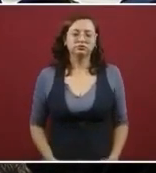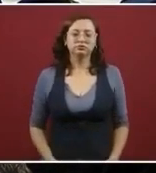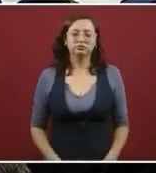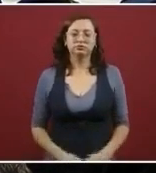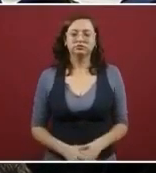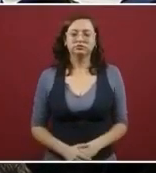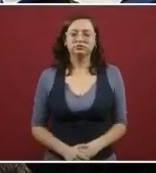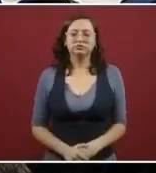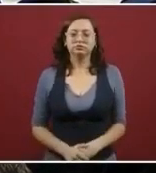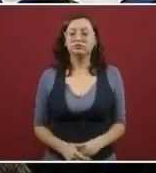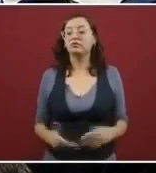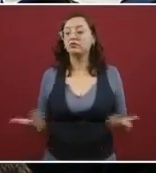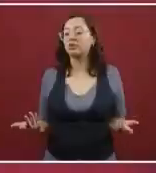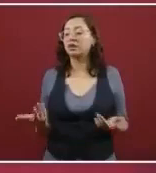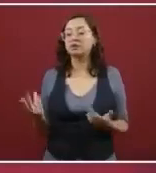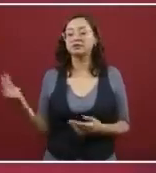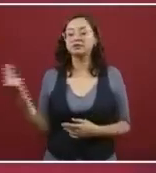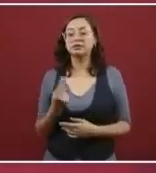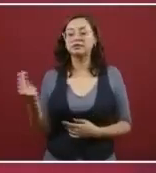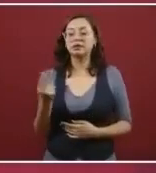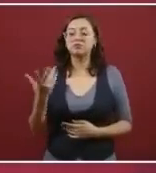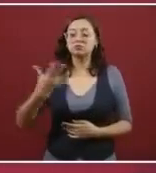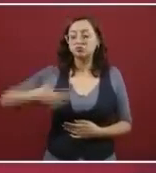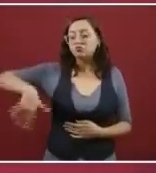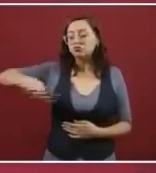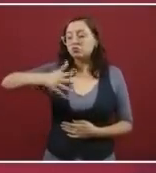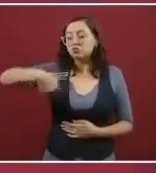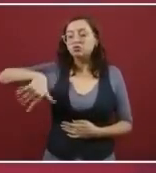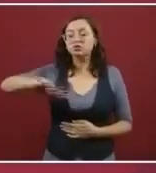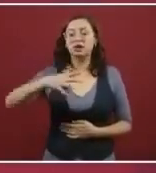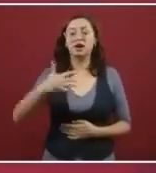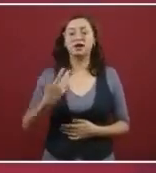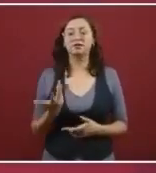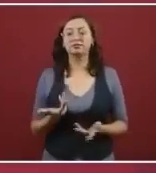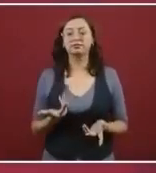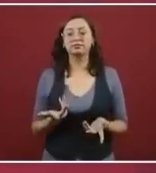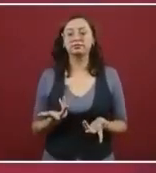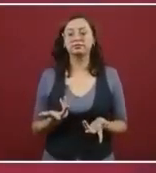Pues tenemos que buscar los